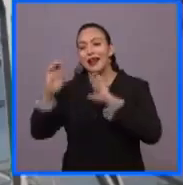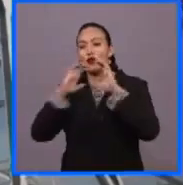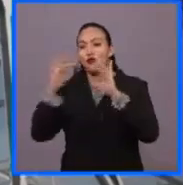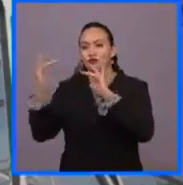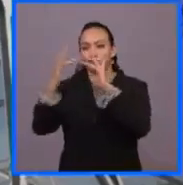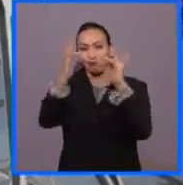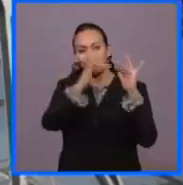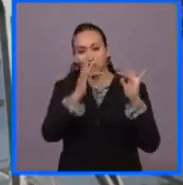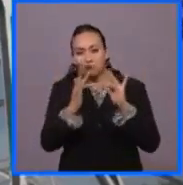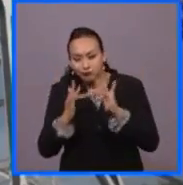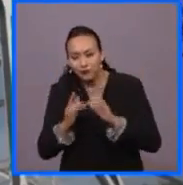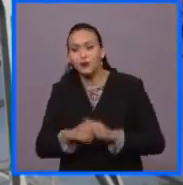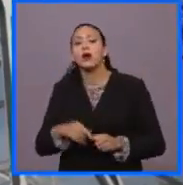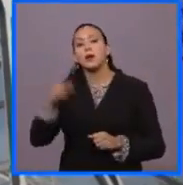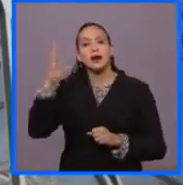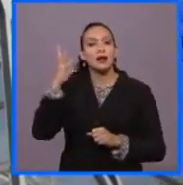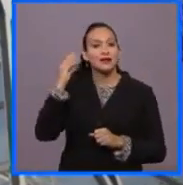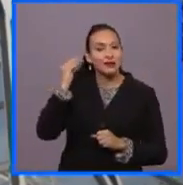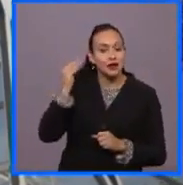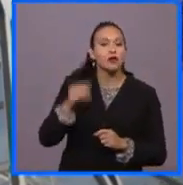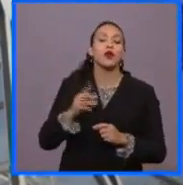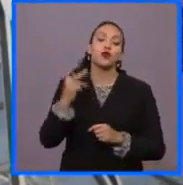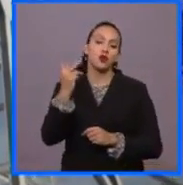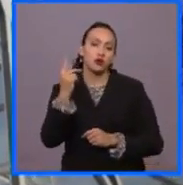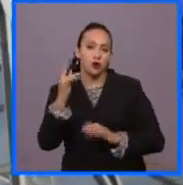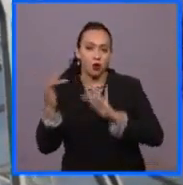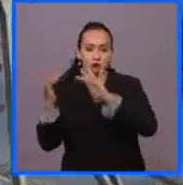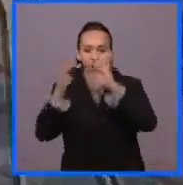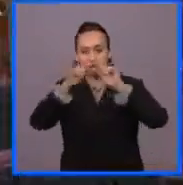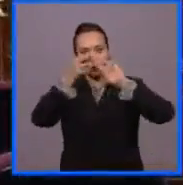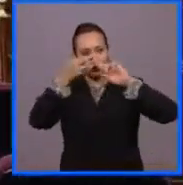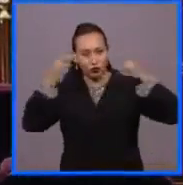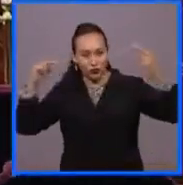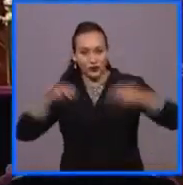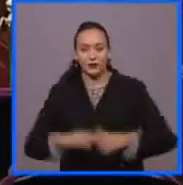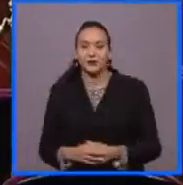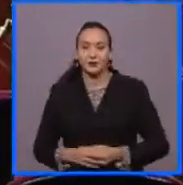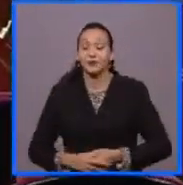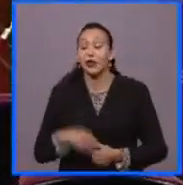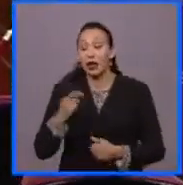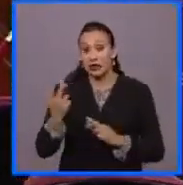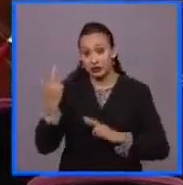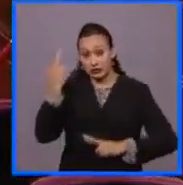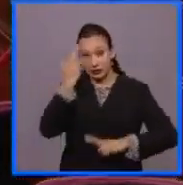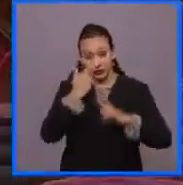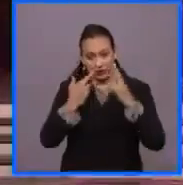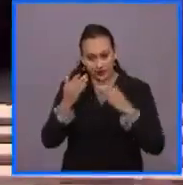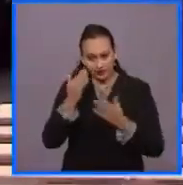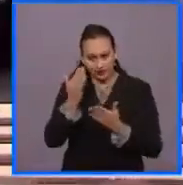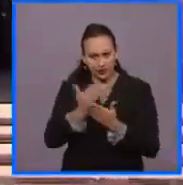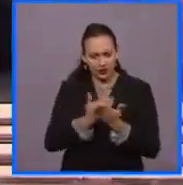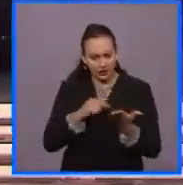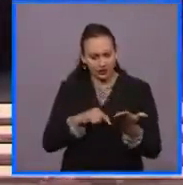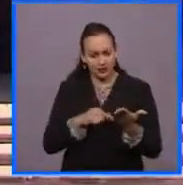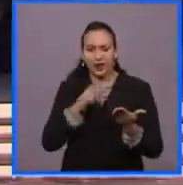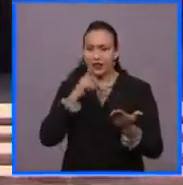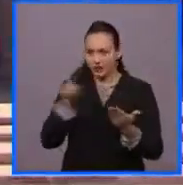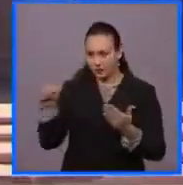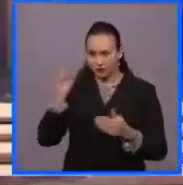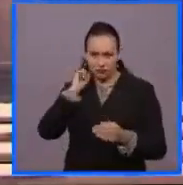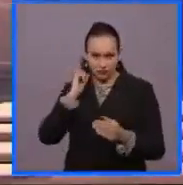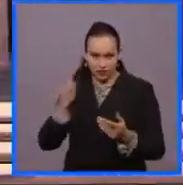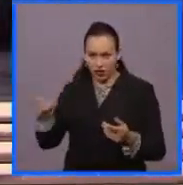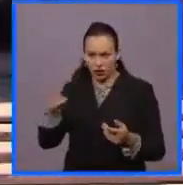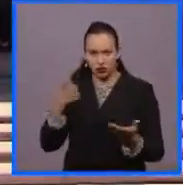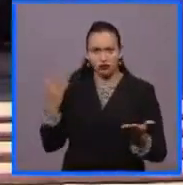comunicación, telefonía, radio repetidoras o similares. El Pleno determinó su invalidez, ya que los congresos